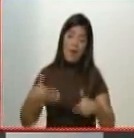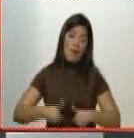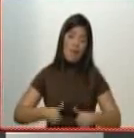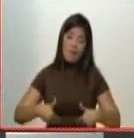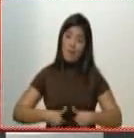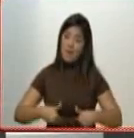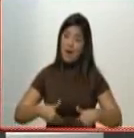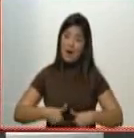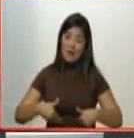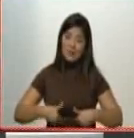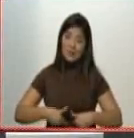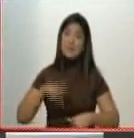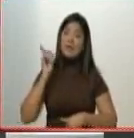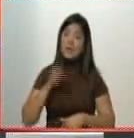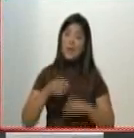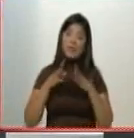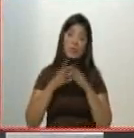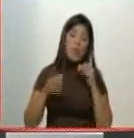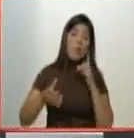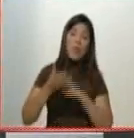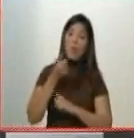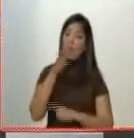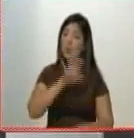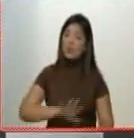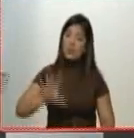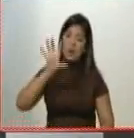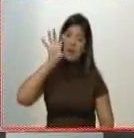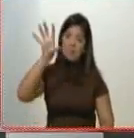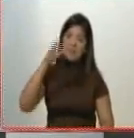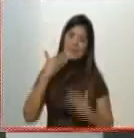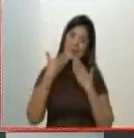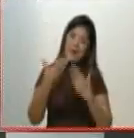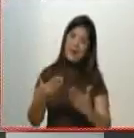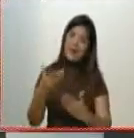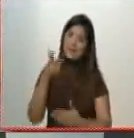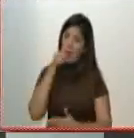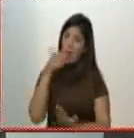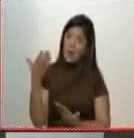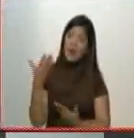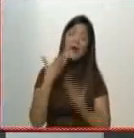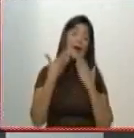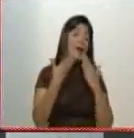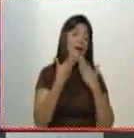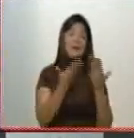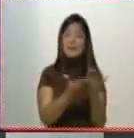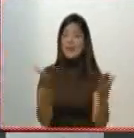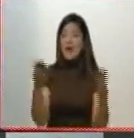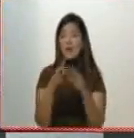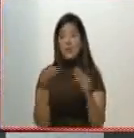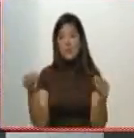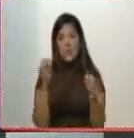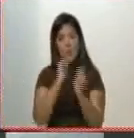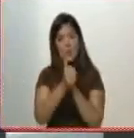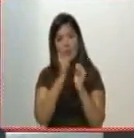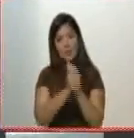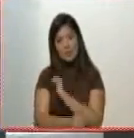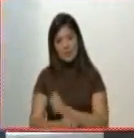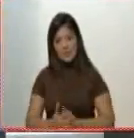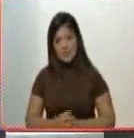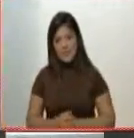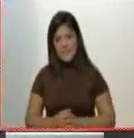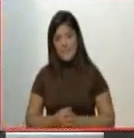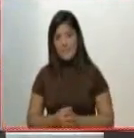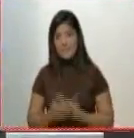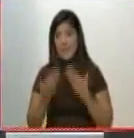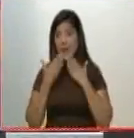esfuerzo y le entrega sus logros a toda la patria. Muchas gracias, Rubén, muchas gracias a todos nuestros medallistas, a todos